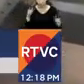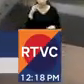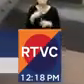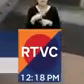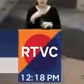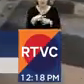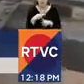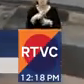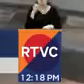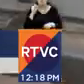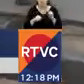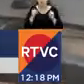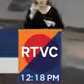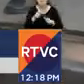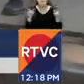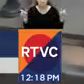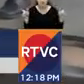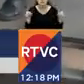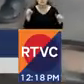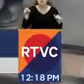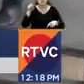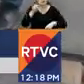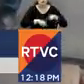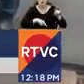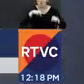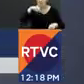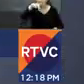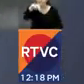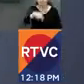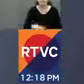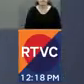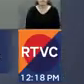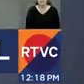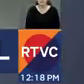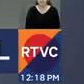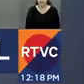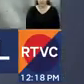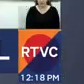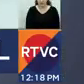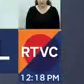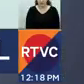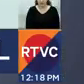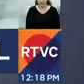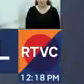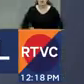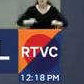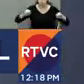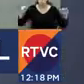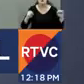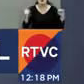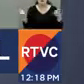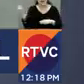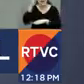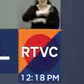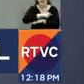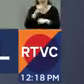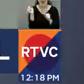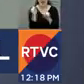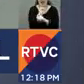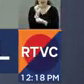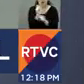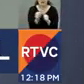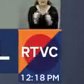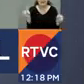peligro inminente para quienes transitan por estas estructuras. En Bogotá no habrá días sin carro en febrero, como había